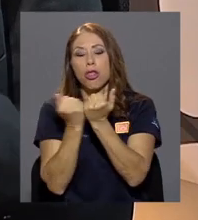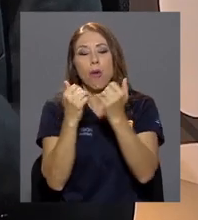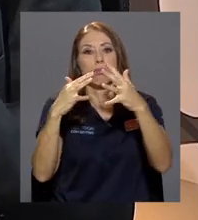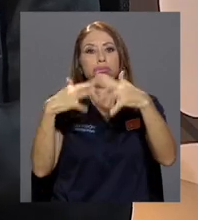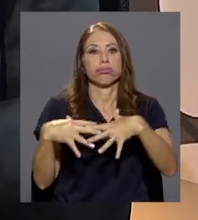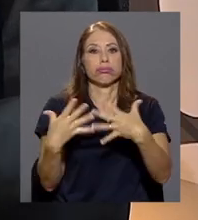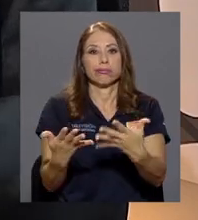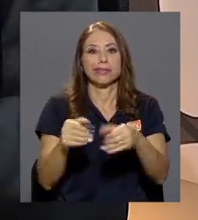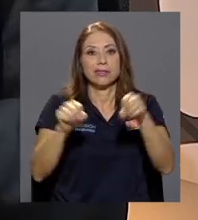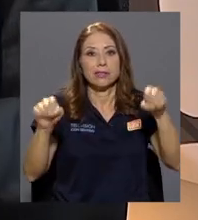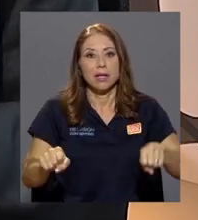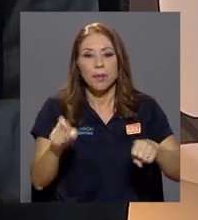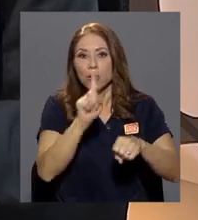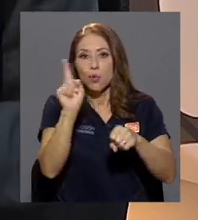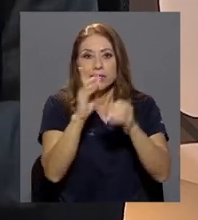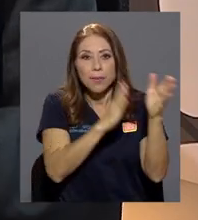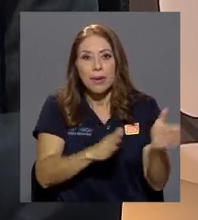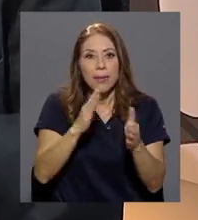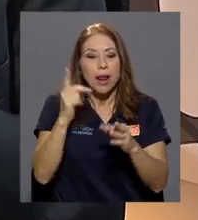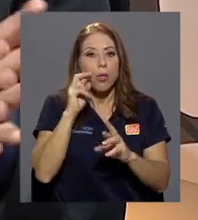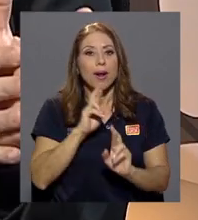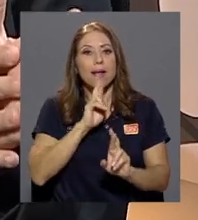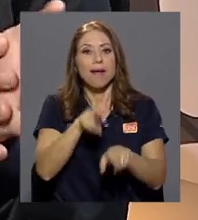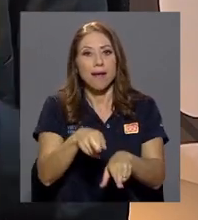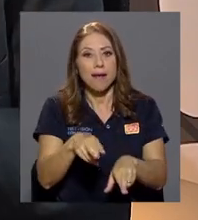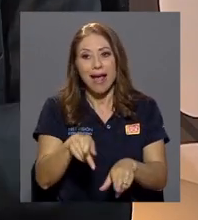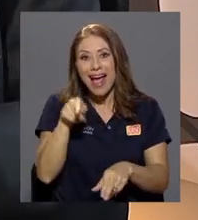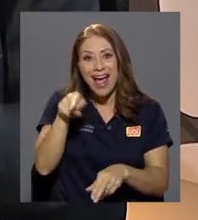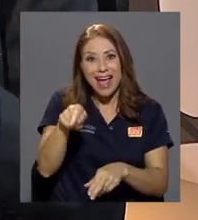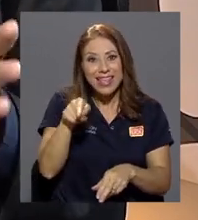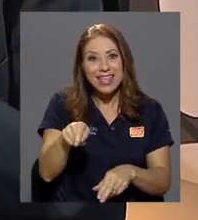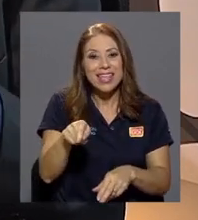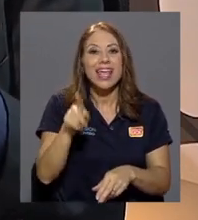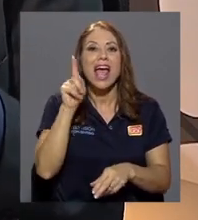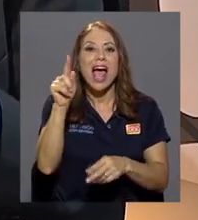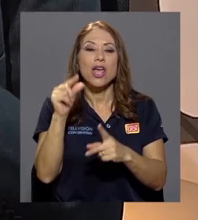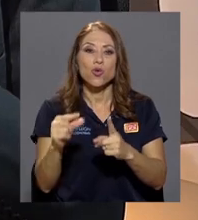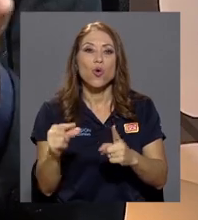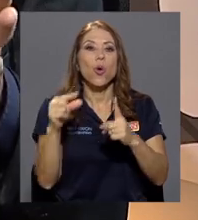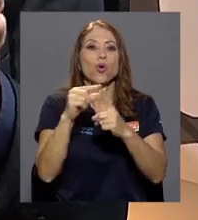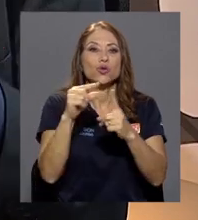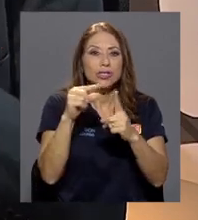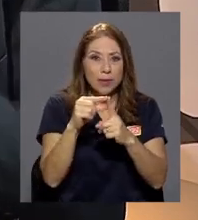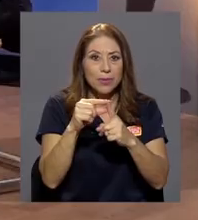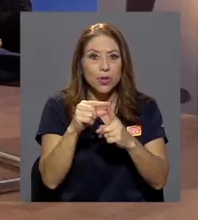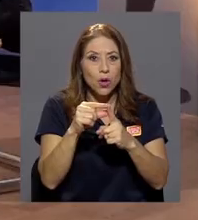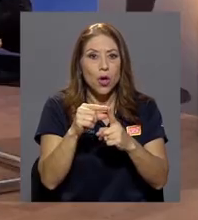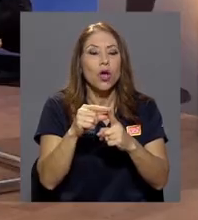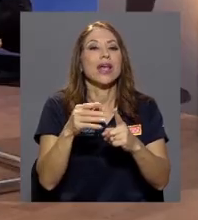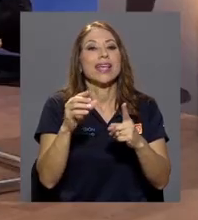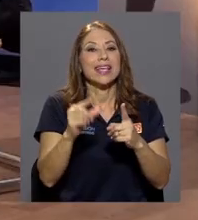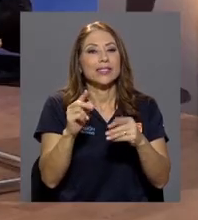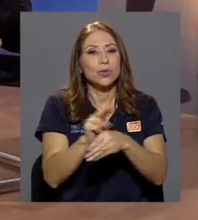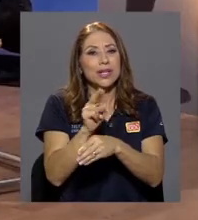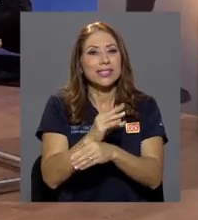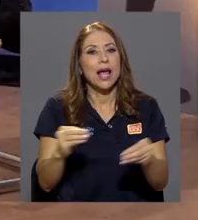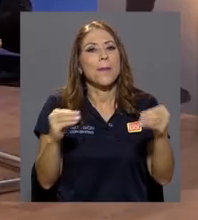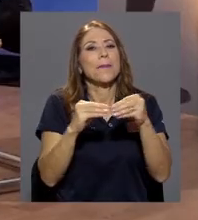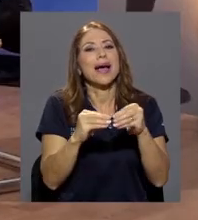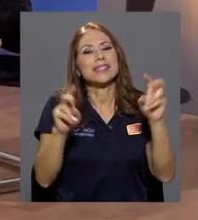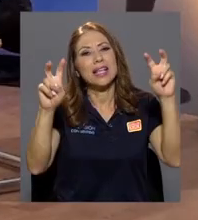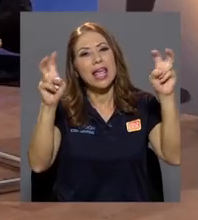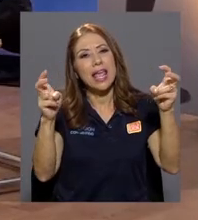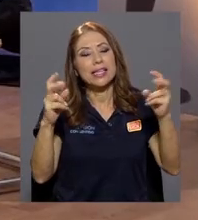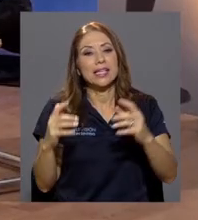una respuesta semejante a donde lamentablemente cada vez más existe un concepto no los foros que cada vez se utilizan más que